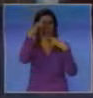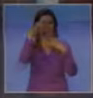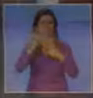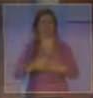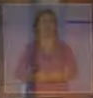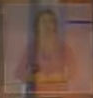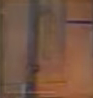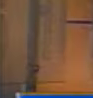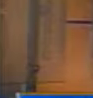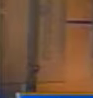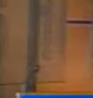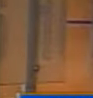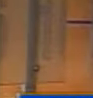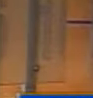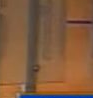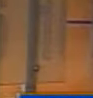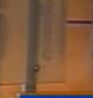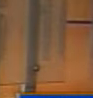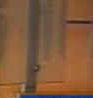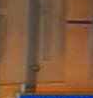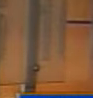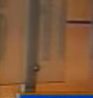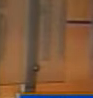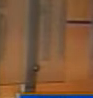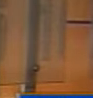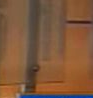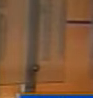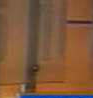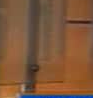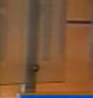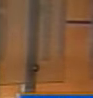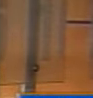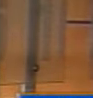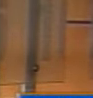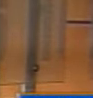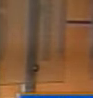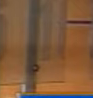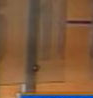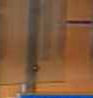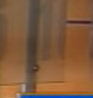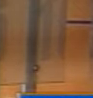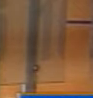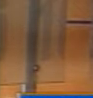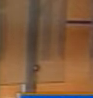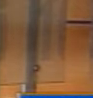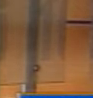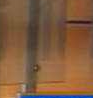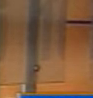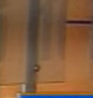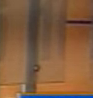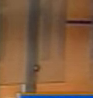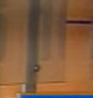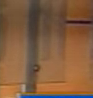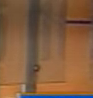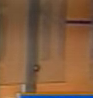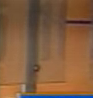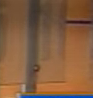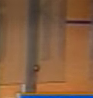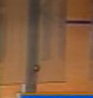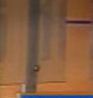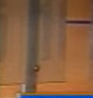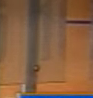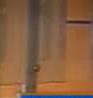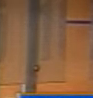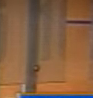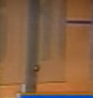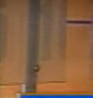Buenas tardes. Y tras 2 años al frente del Ministerio de Inclusión Económica y Social, Doris Solís presentó su